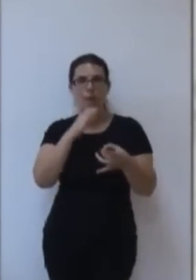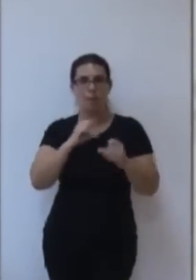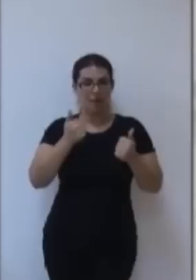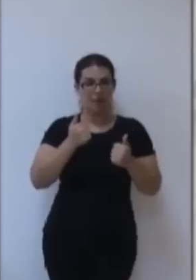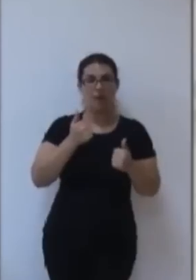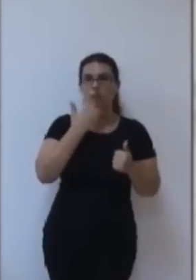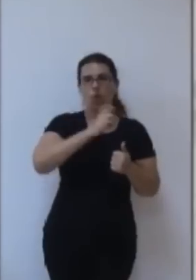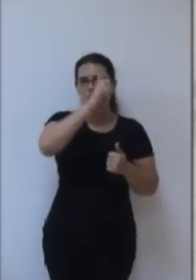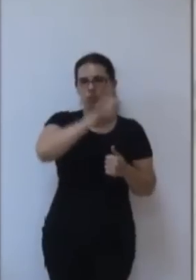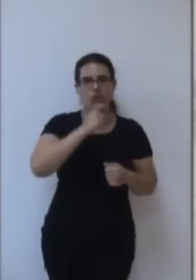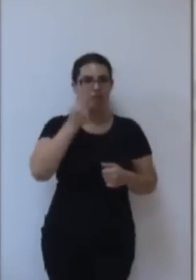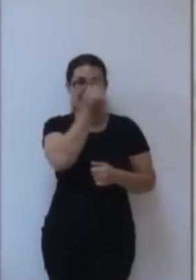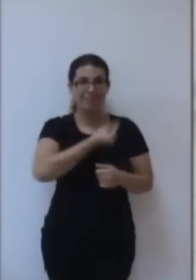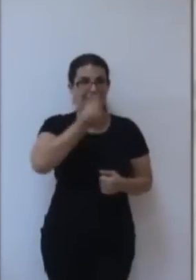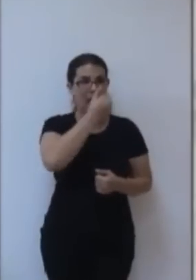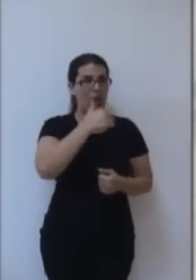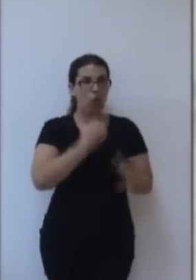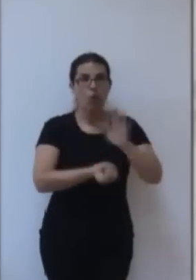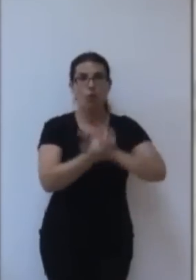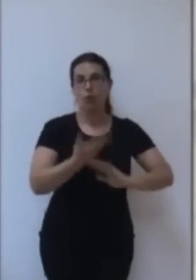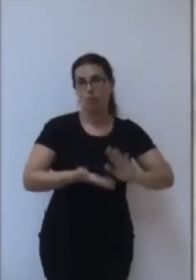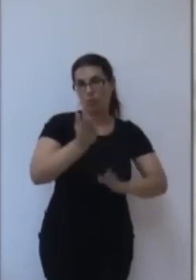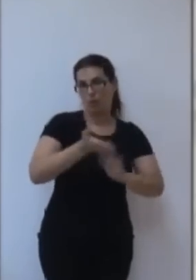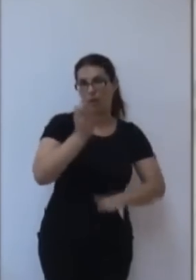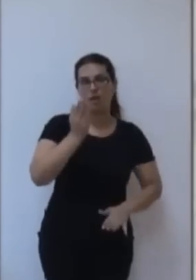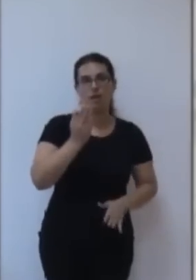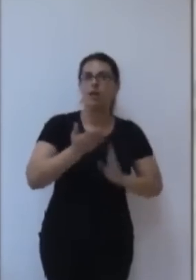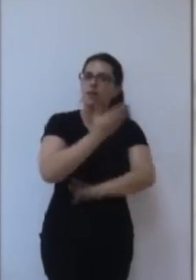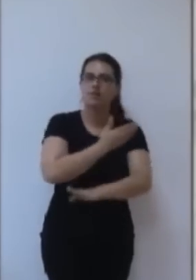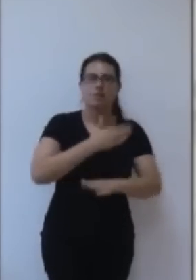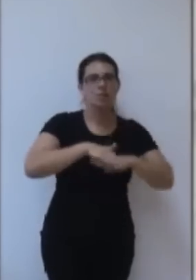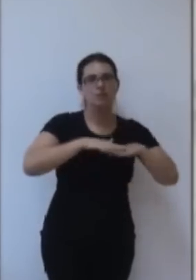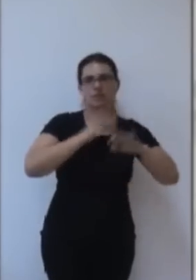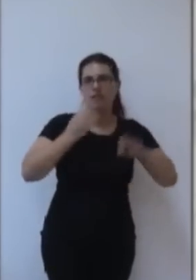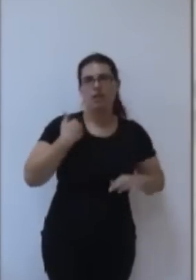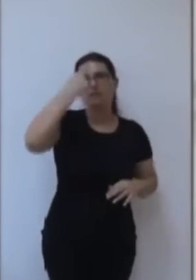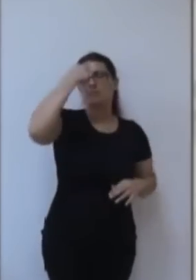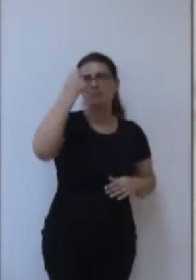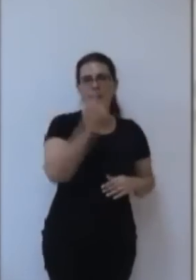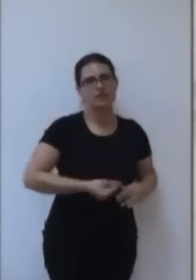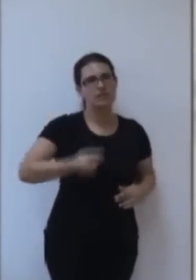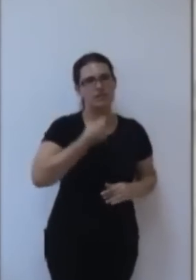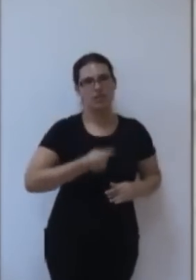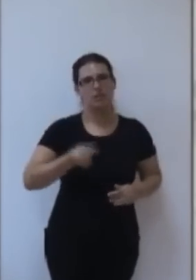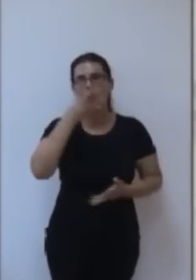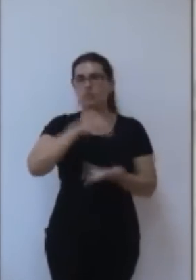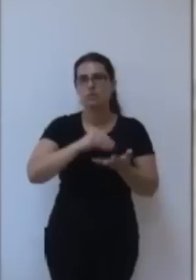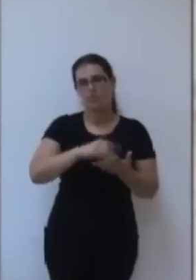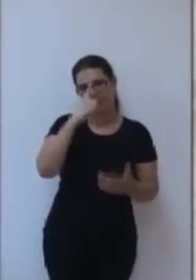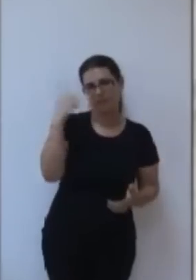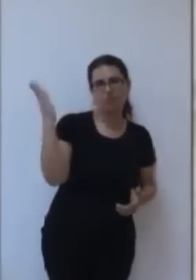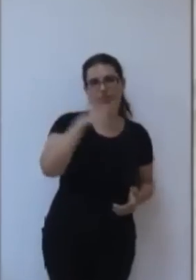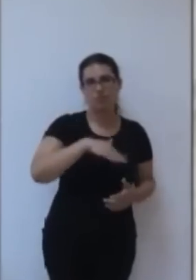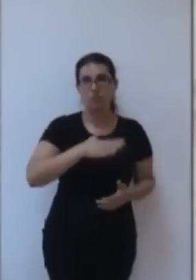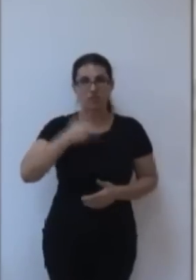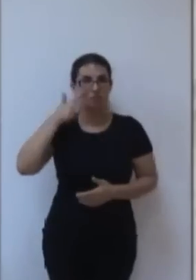puede hacer un diseño sin que previamente no se haya contado con ellos, porque muchas veces, o por lo menos esa es nuestra experiencia aquí, ¿no?, que